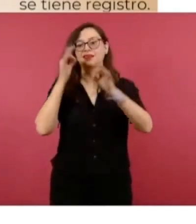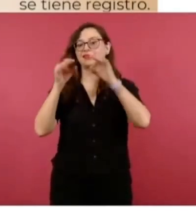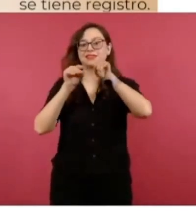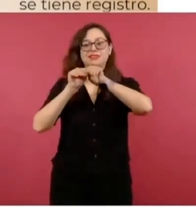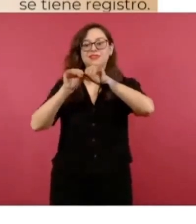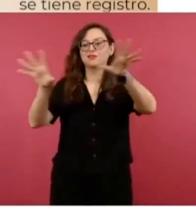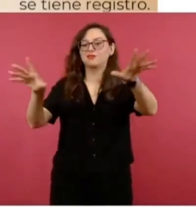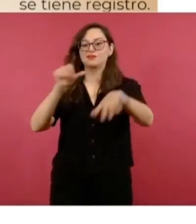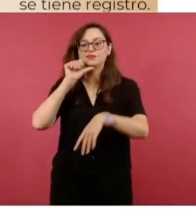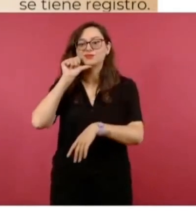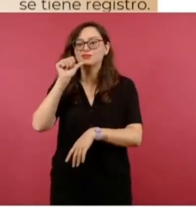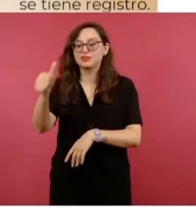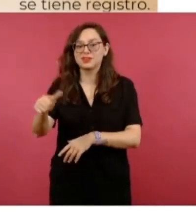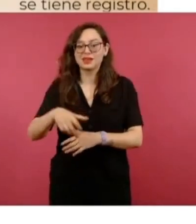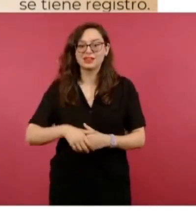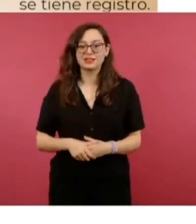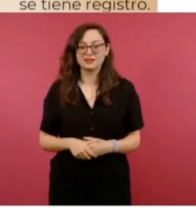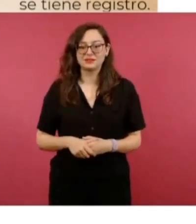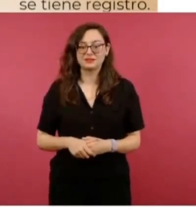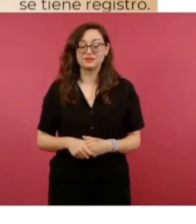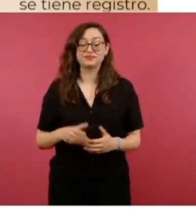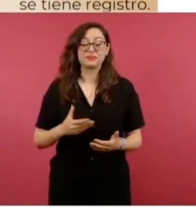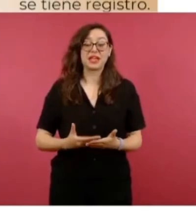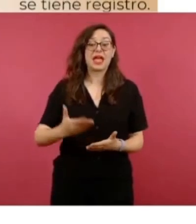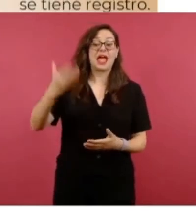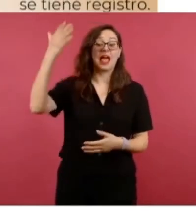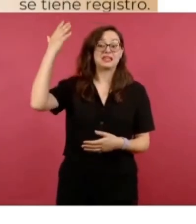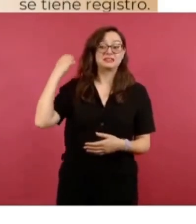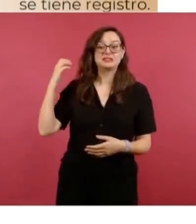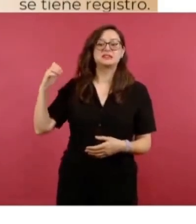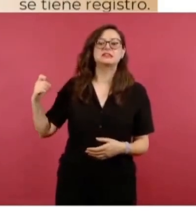secuestraron a los empresarios más grandes de este país.